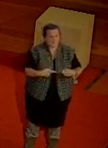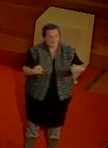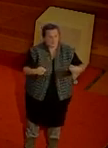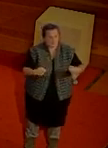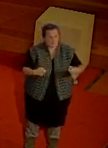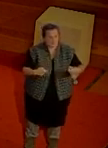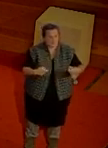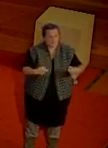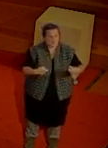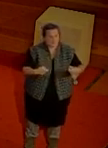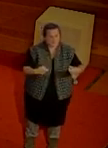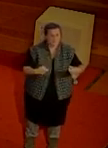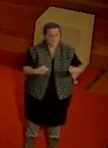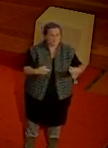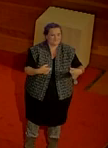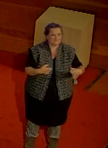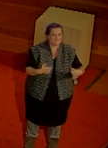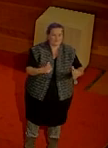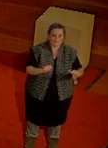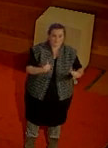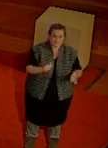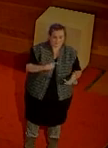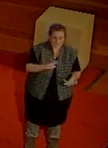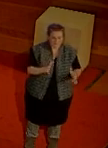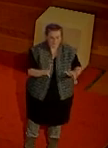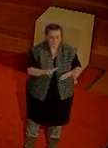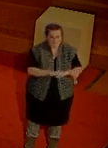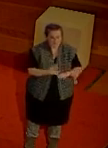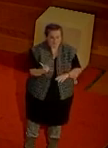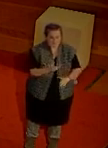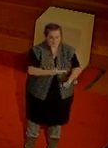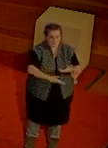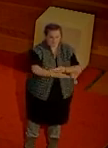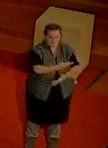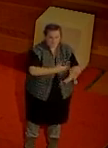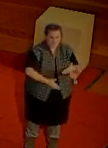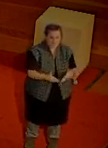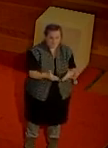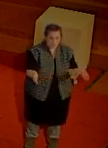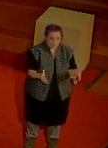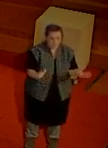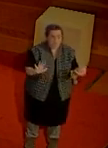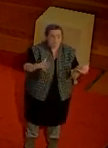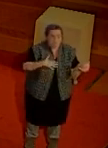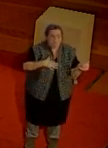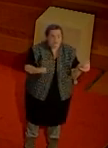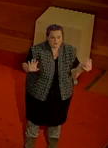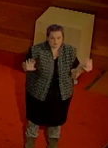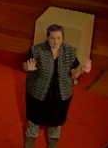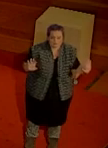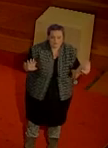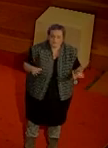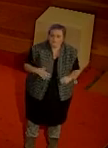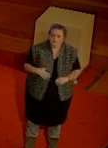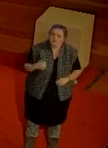podría acabar imponiéndose una dinámica de colaboración hay una expresión que hemos perdido ya